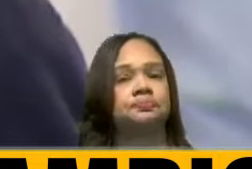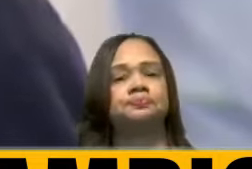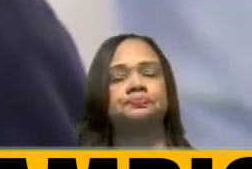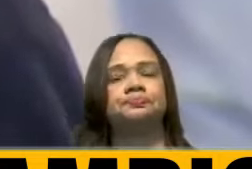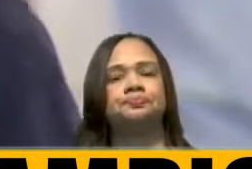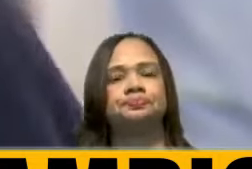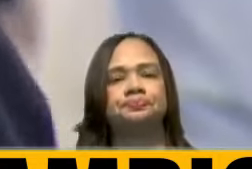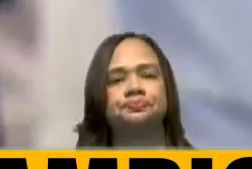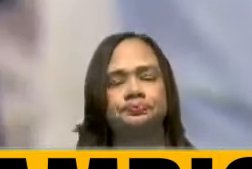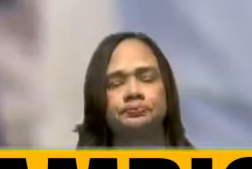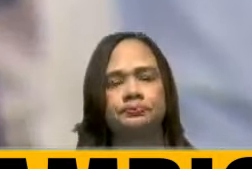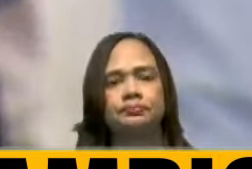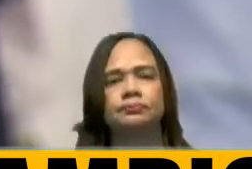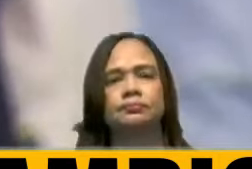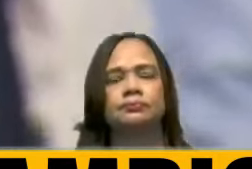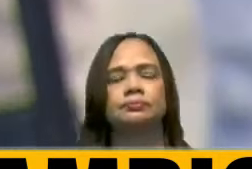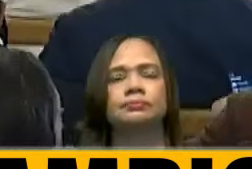ahí